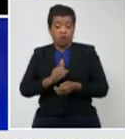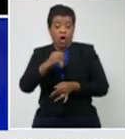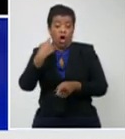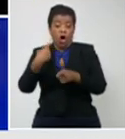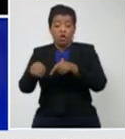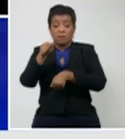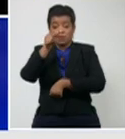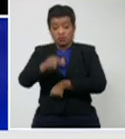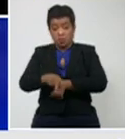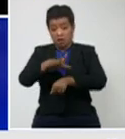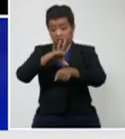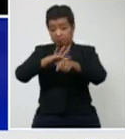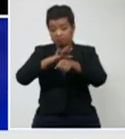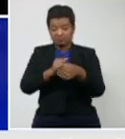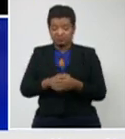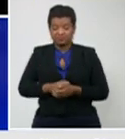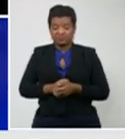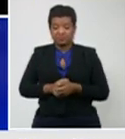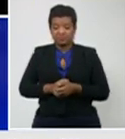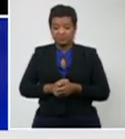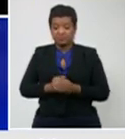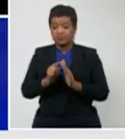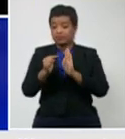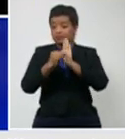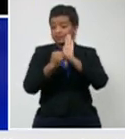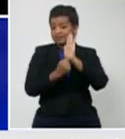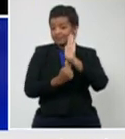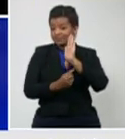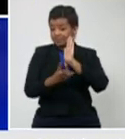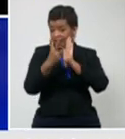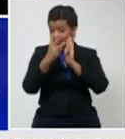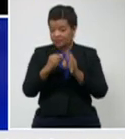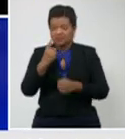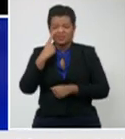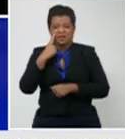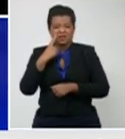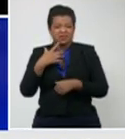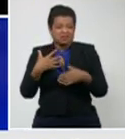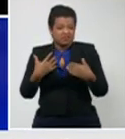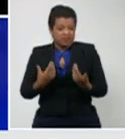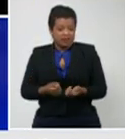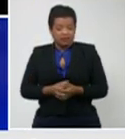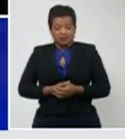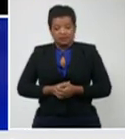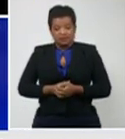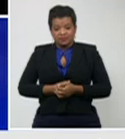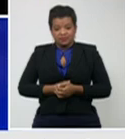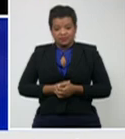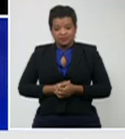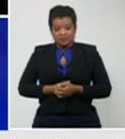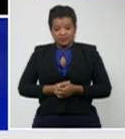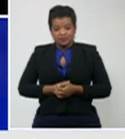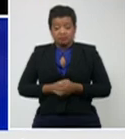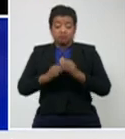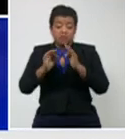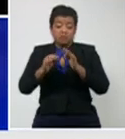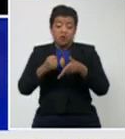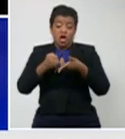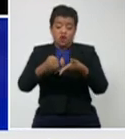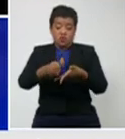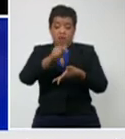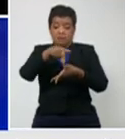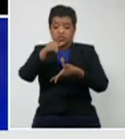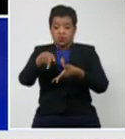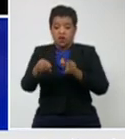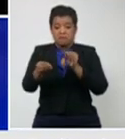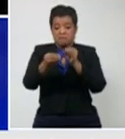La tercera para permitir que cada vez sean menores los infectados. En